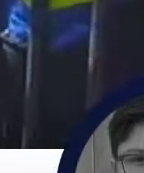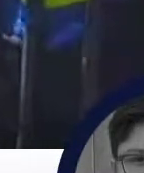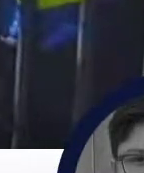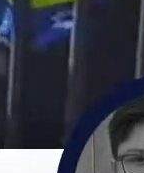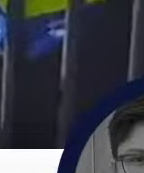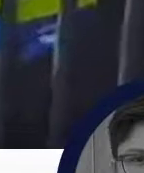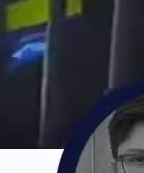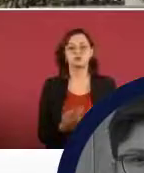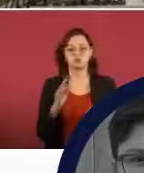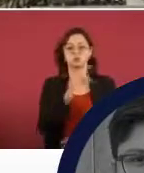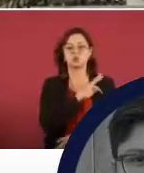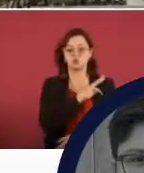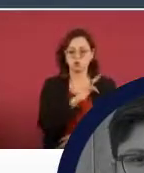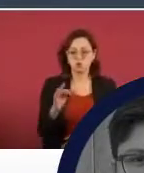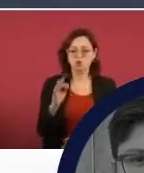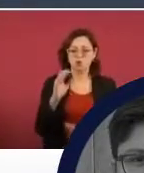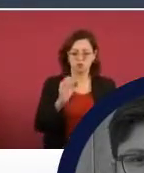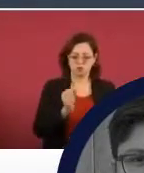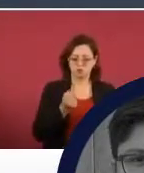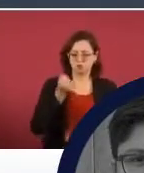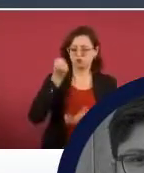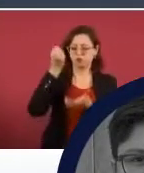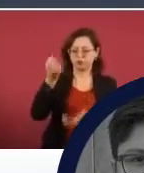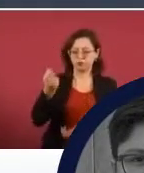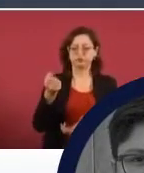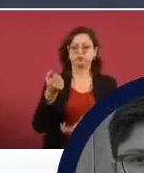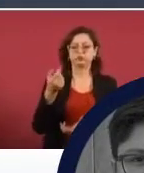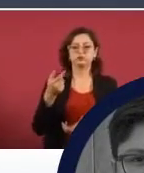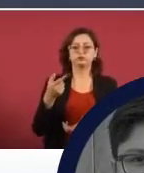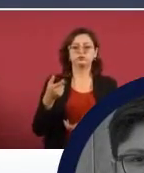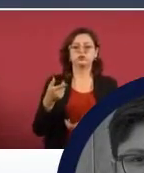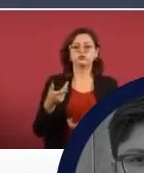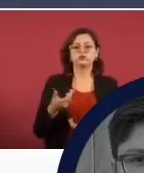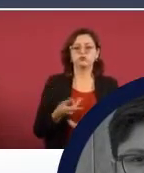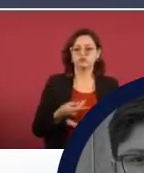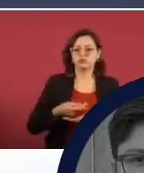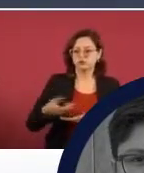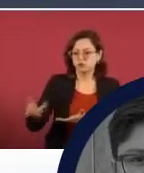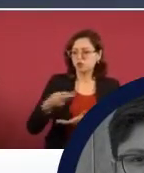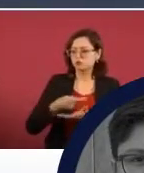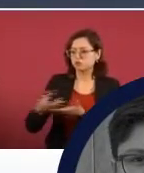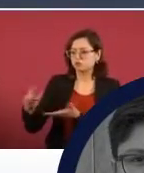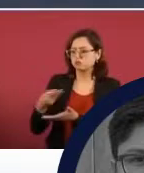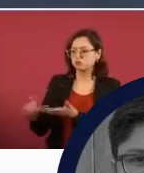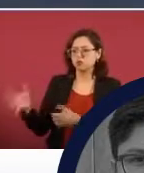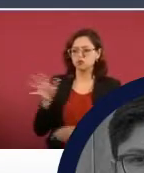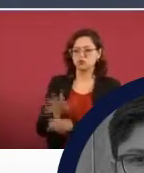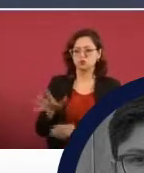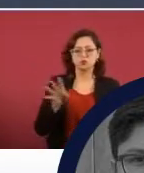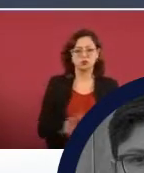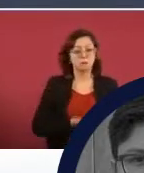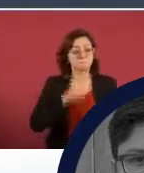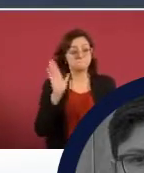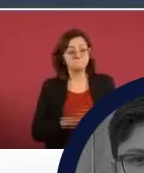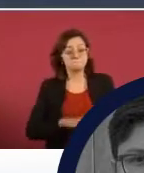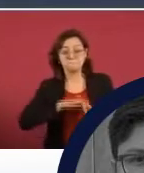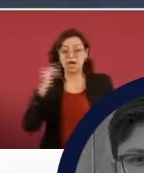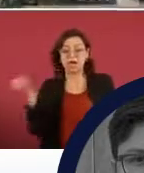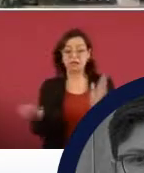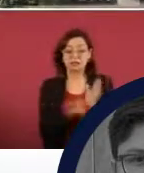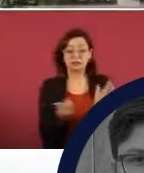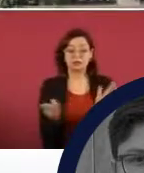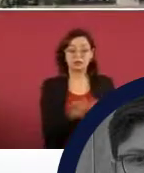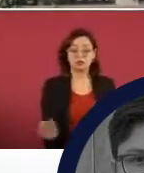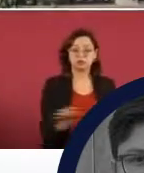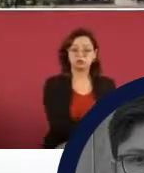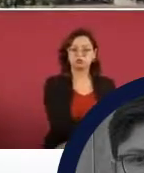creo que una parte es eso, el convencimiento de que el programa neoliberal 1 se agotó, se realizó por